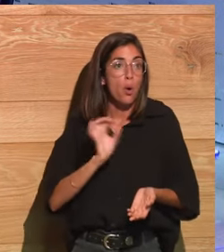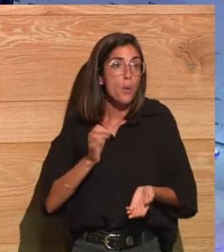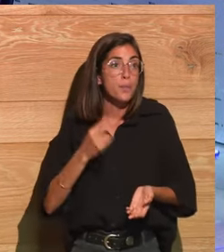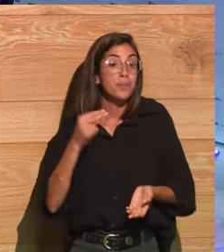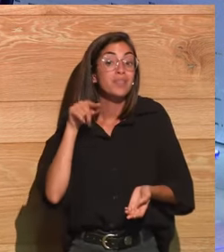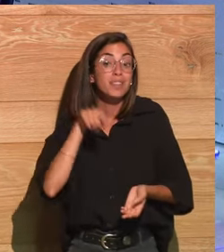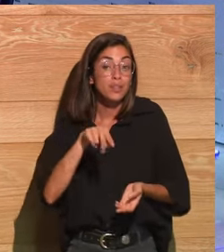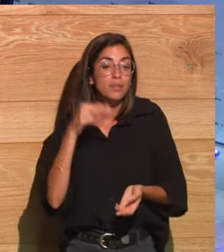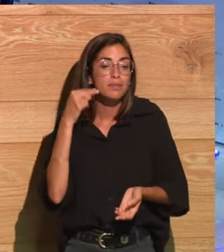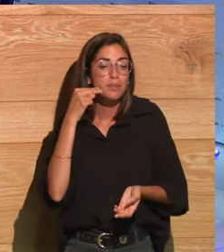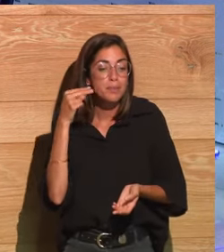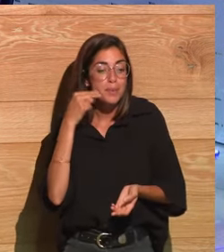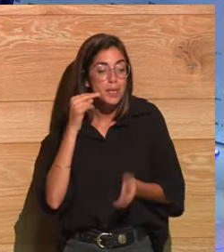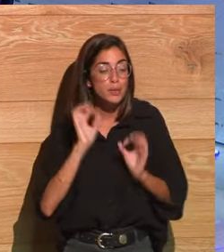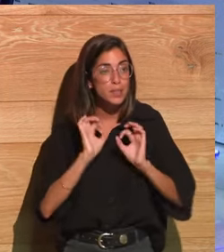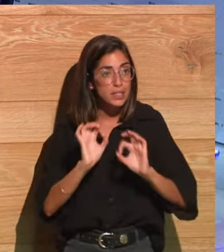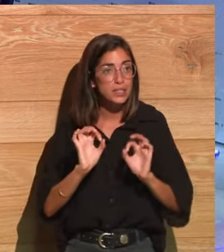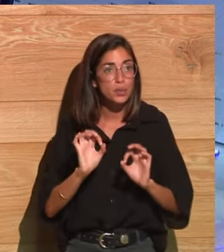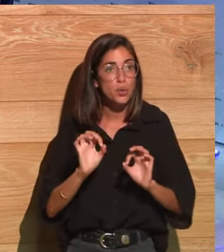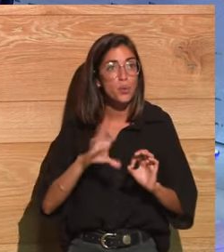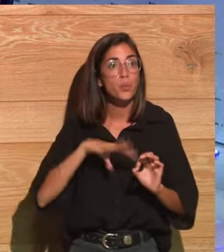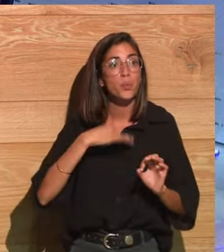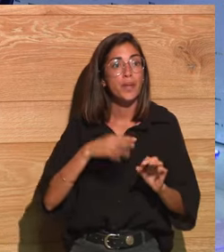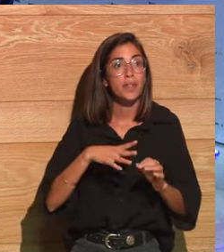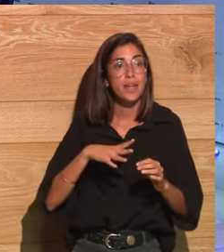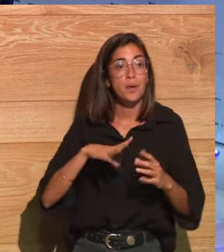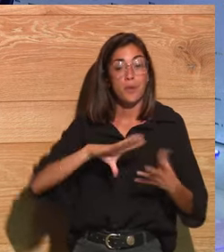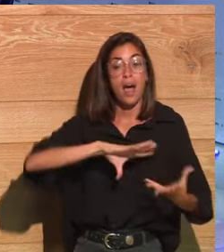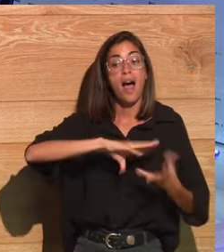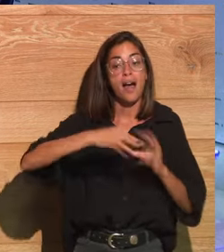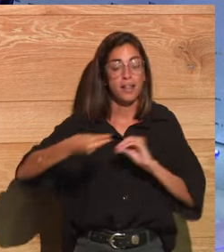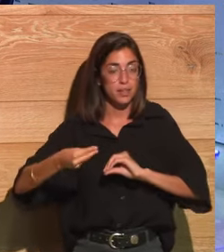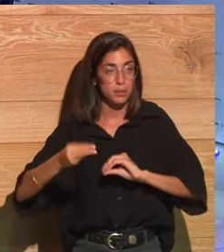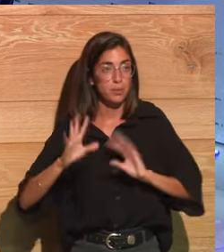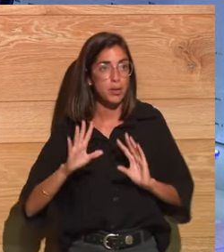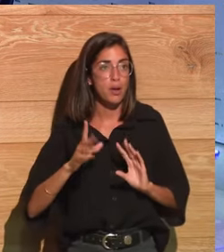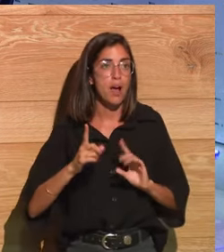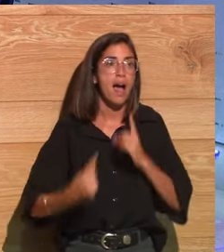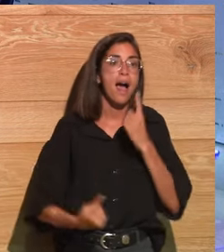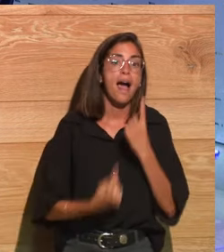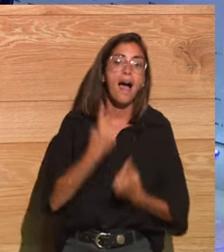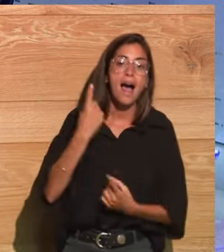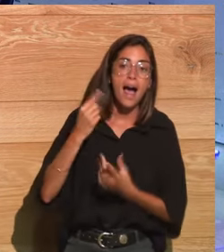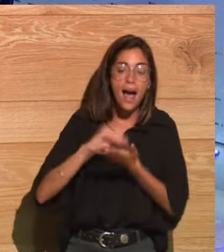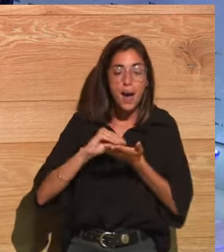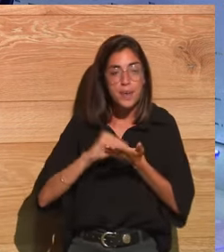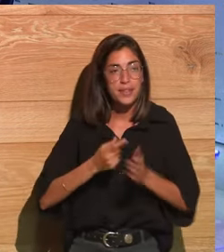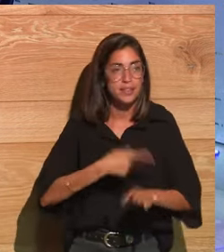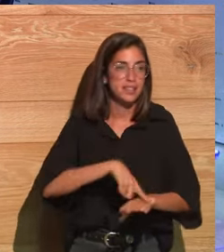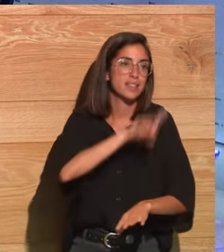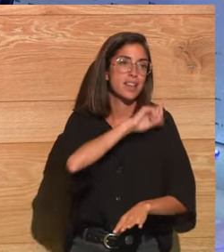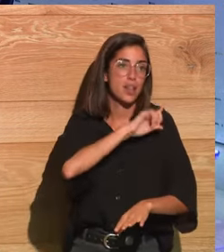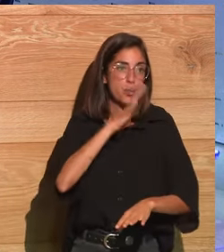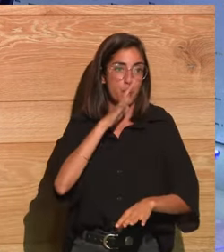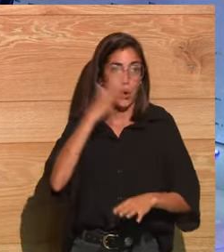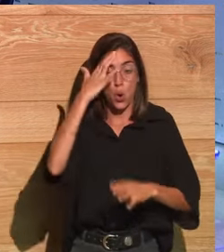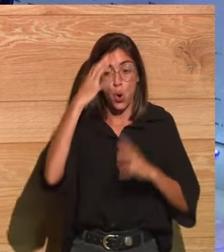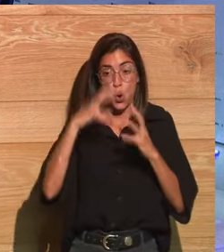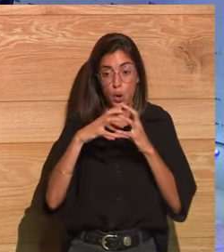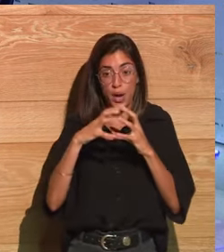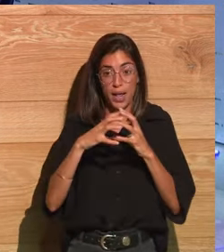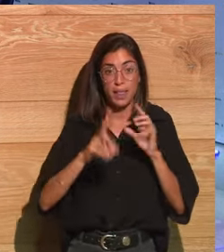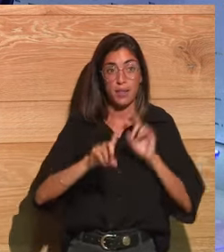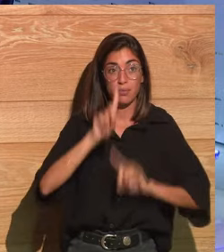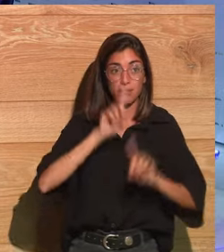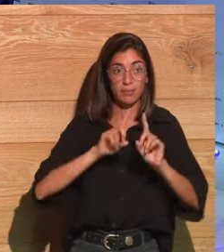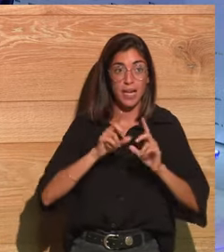miedo de alguna manera es adaptativo, pero a veces se nos pasa de rosca, ¿no? O sea, es como si tuviéramos un órgano preparado para resolver problemas